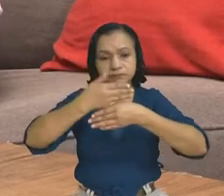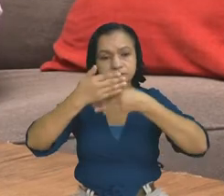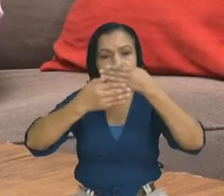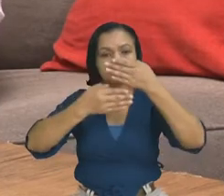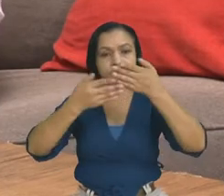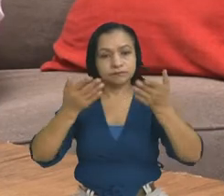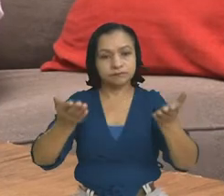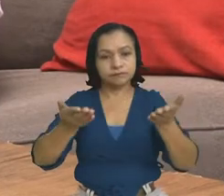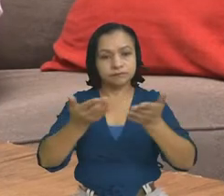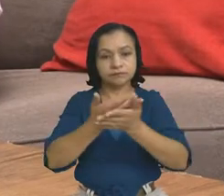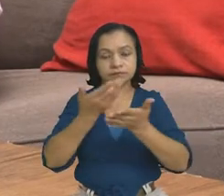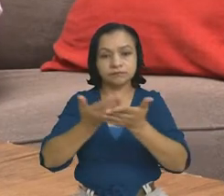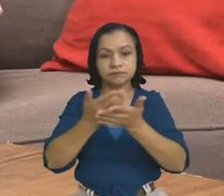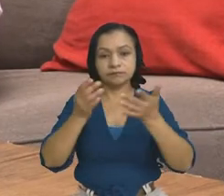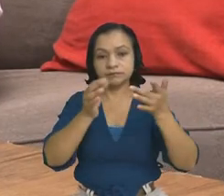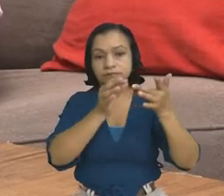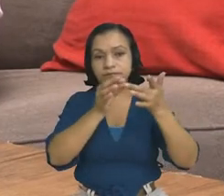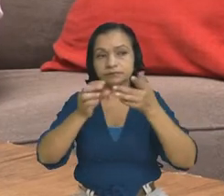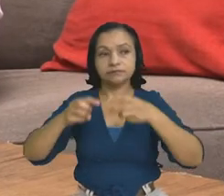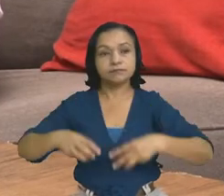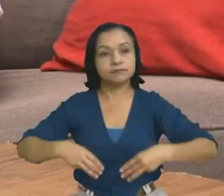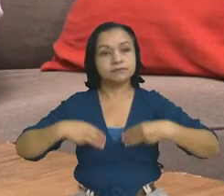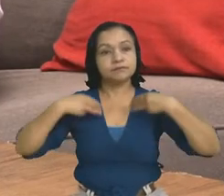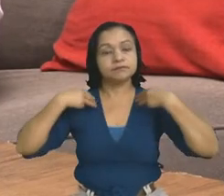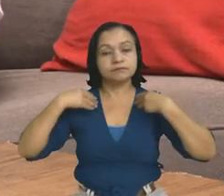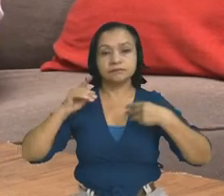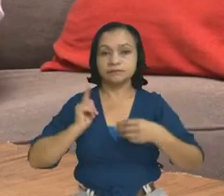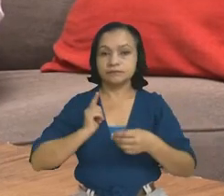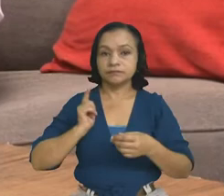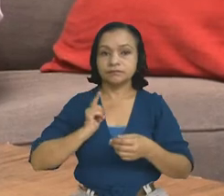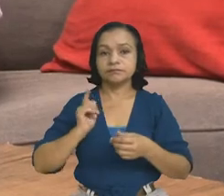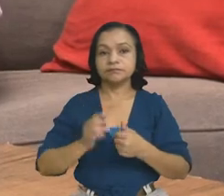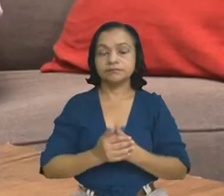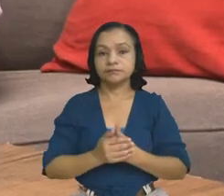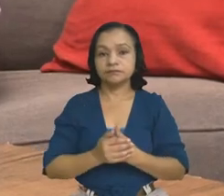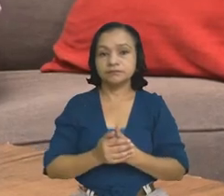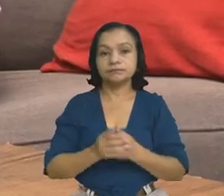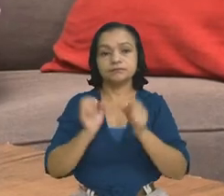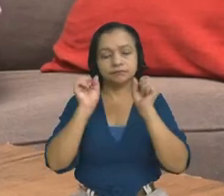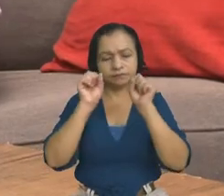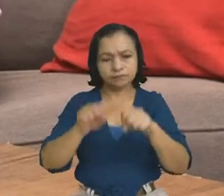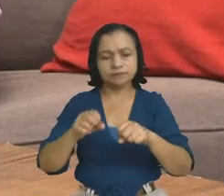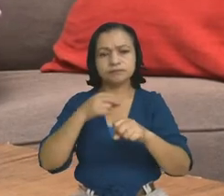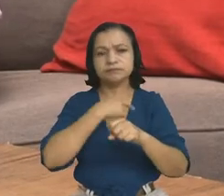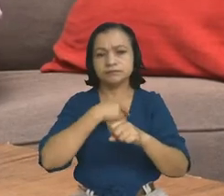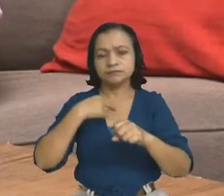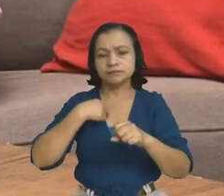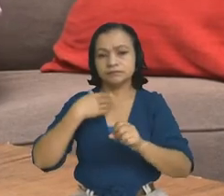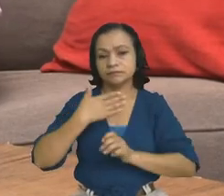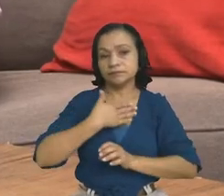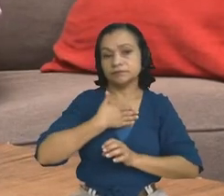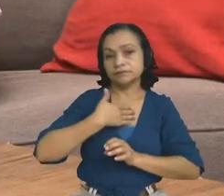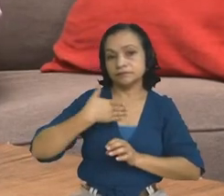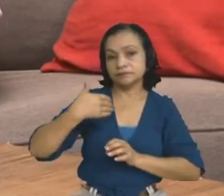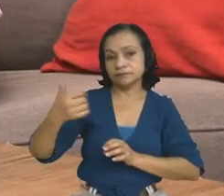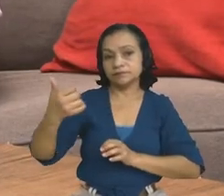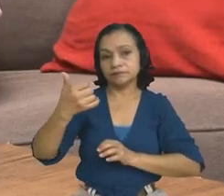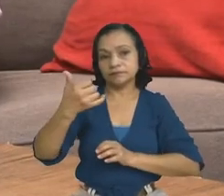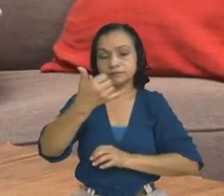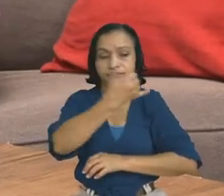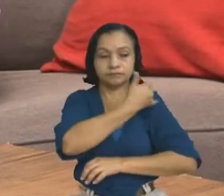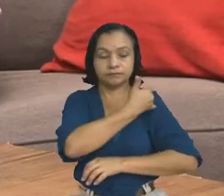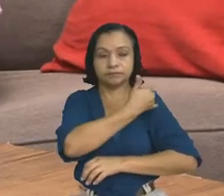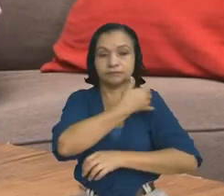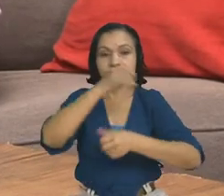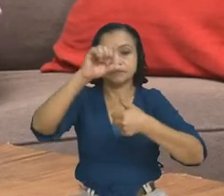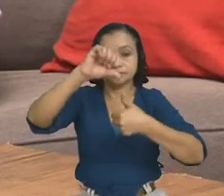también de la tecnología moderna que va a contar, vamos a ser posiblemente uno de los mejores hospitales a nivel de